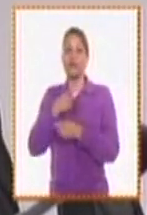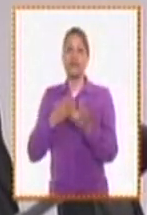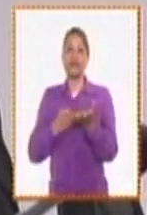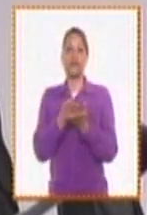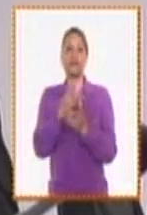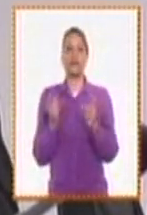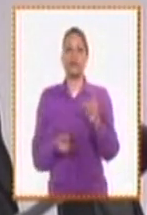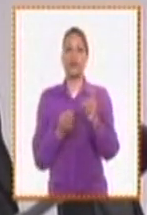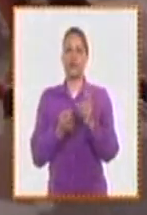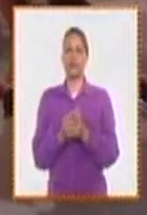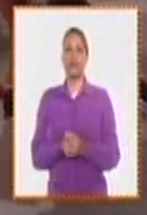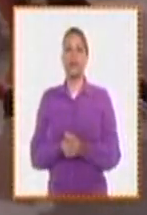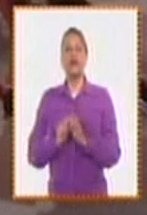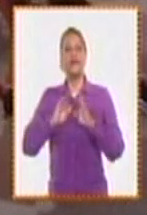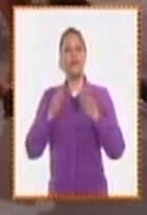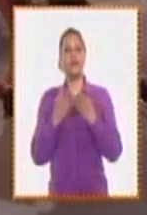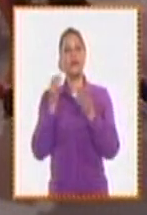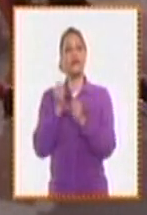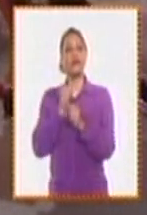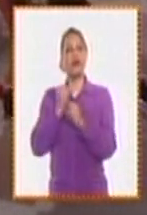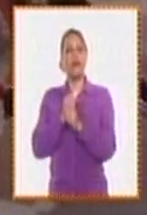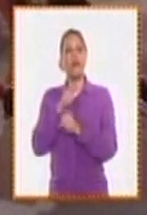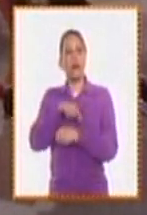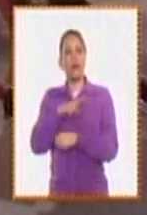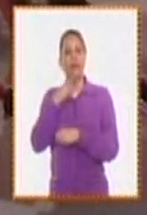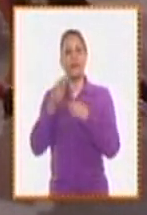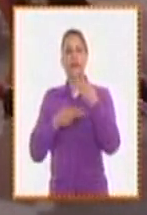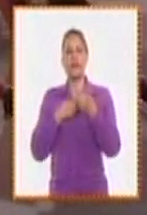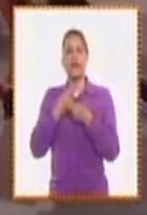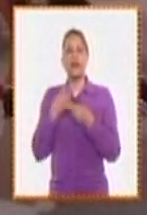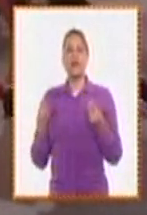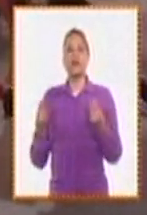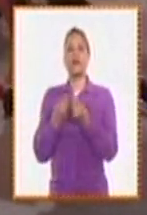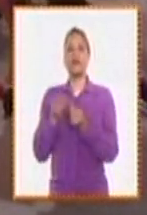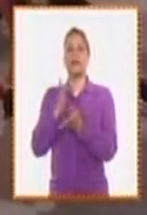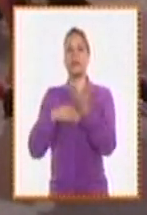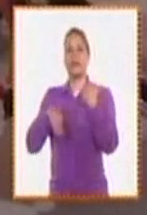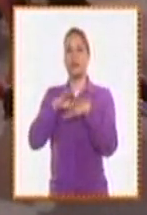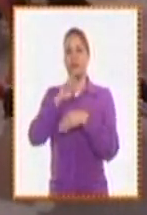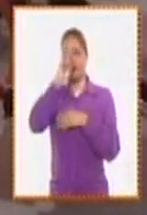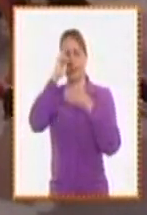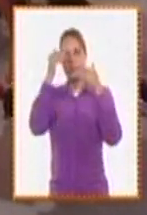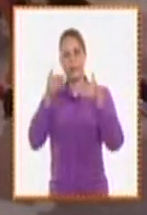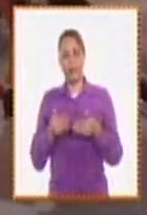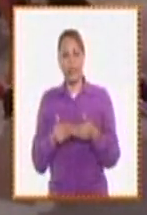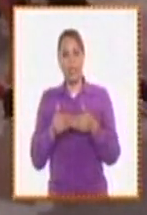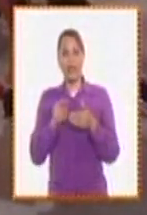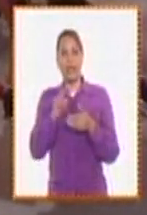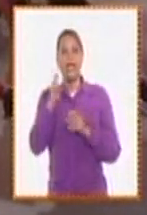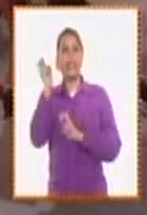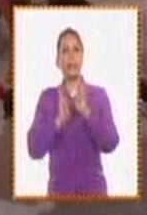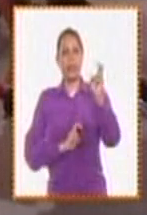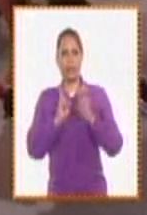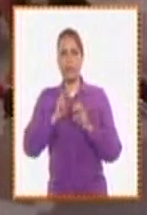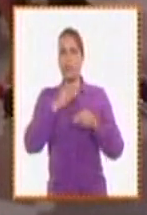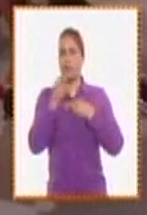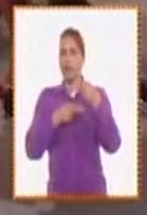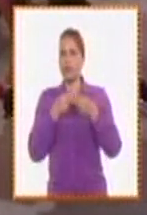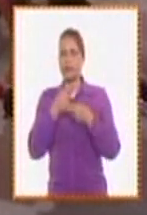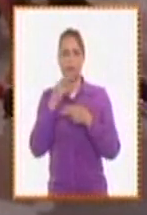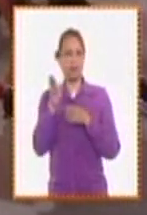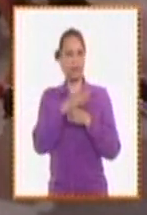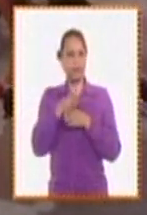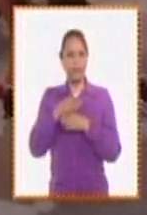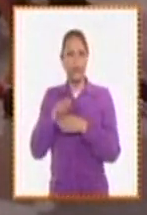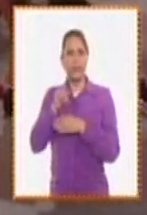estas acciones conjuntas podemos mencionar que hemos concertado con el Ministerio de Salud Pública, y usted lo ha mencionado ahorita, talleres también de multiplicadores